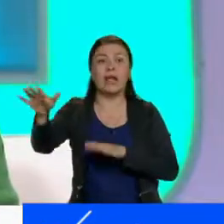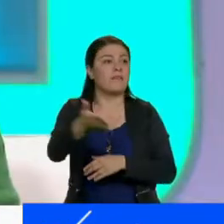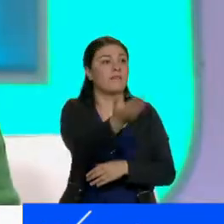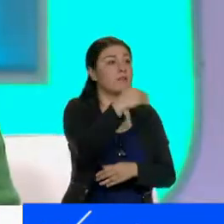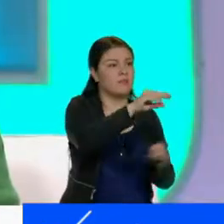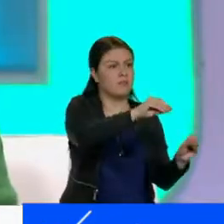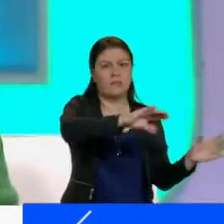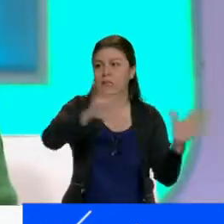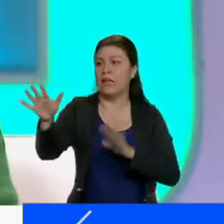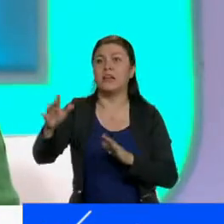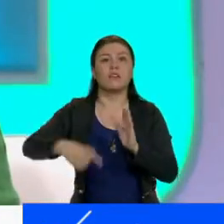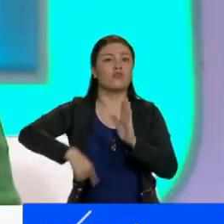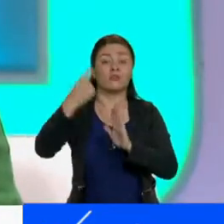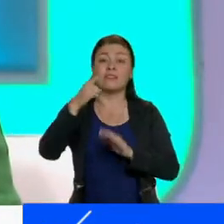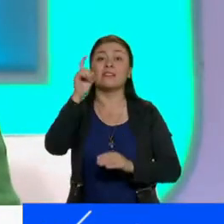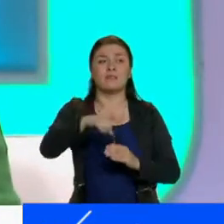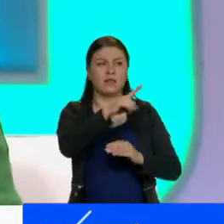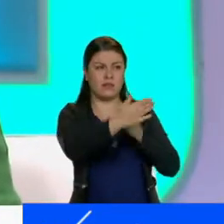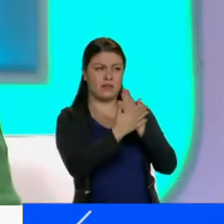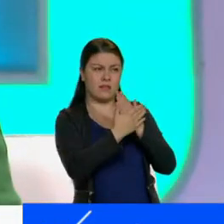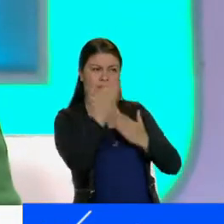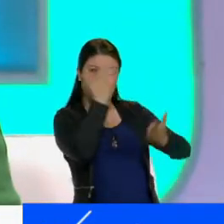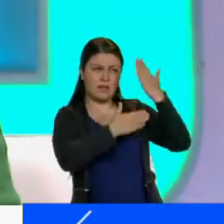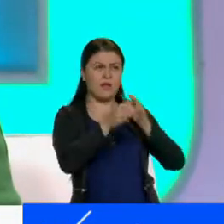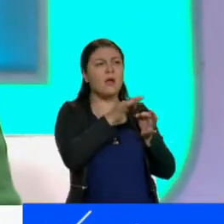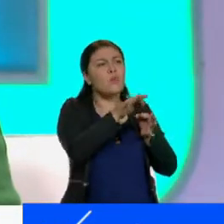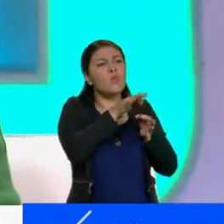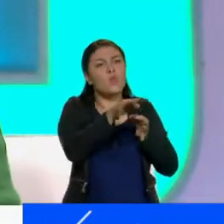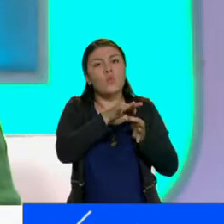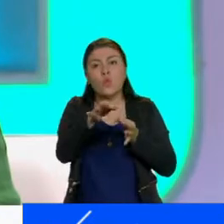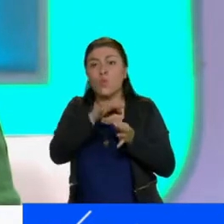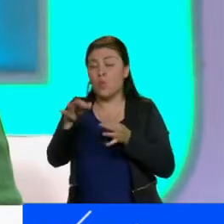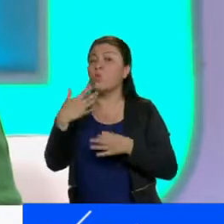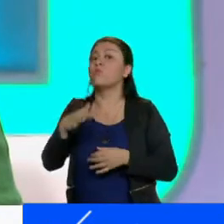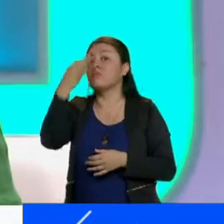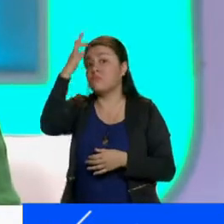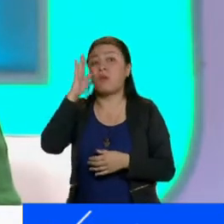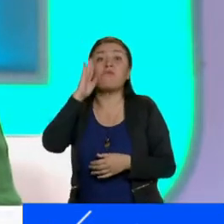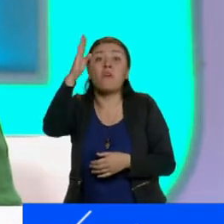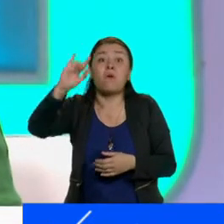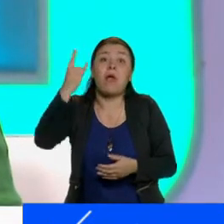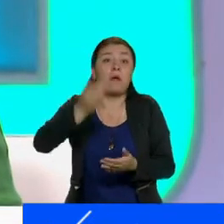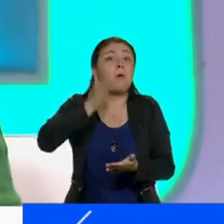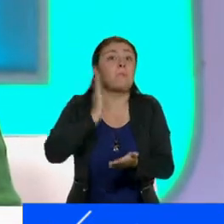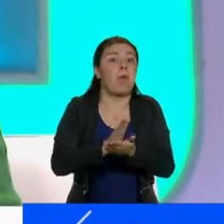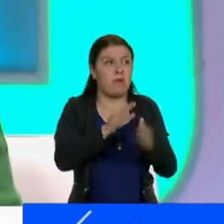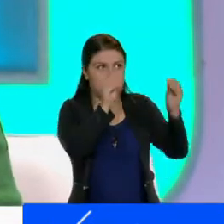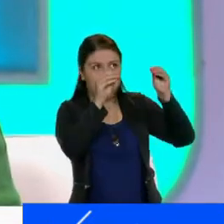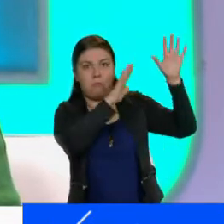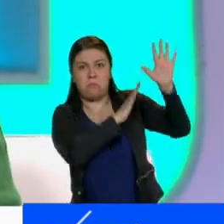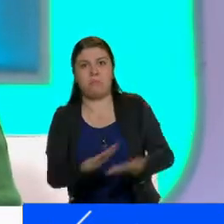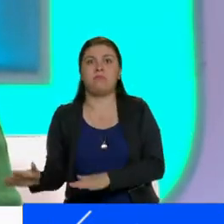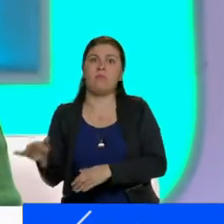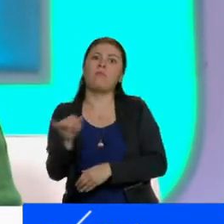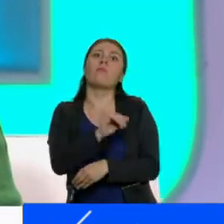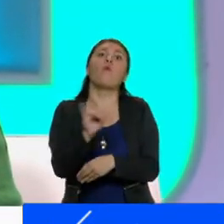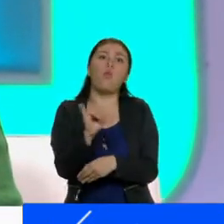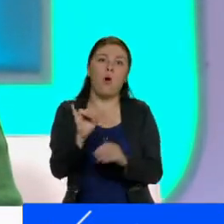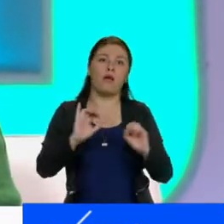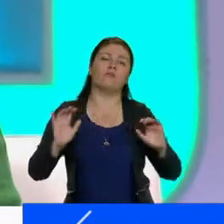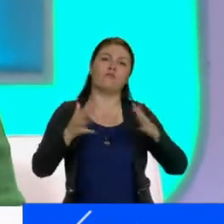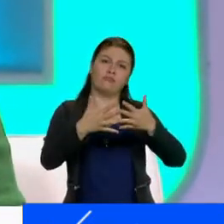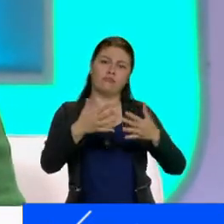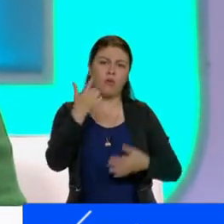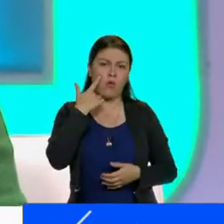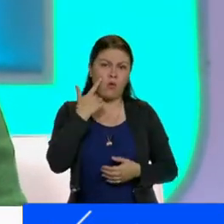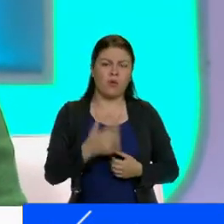mencionando le dan una indicación de cuántos de esos municipios pueden estar en una eventual zona de riesgo. Lo otro es que yo creo que